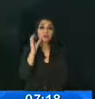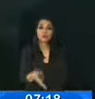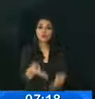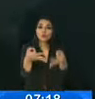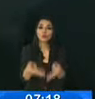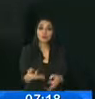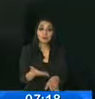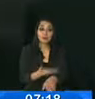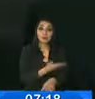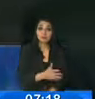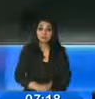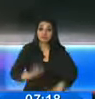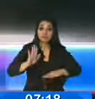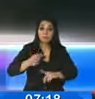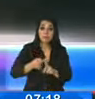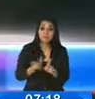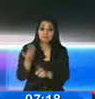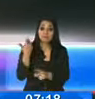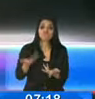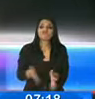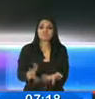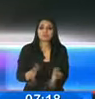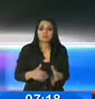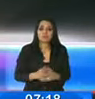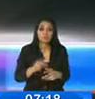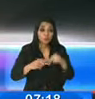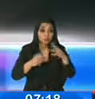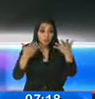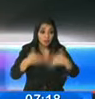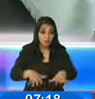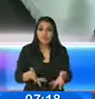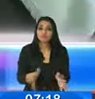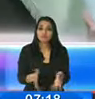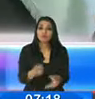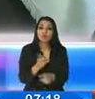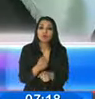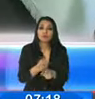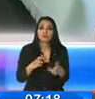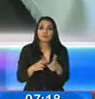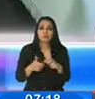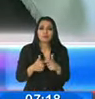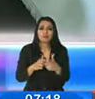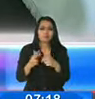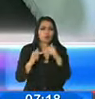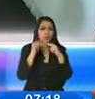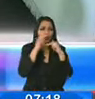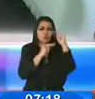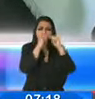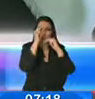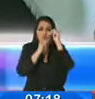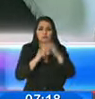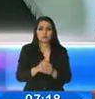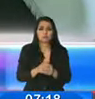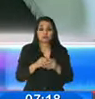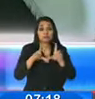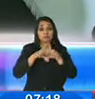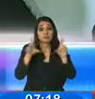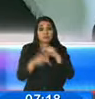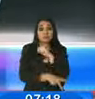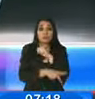comprometido a entregar el mes pasado. La obra aún no ha concluido y presenta problemas de infraestructura. La estatal petrolera busca recuperar la